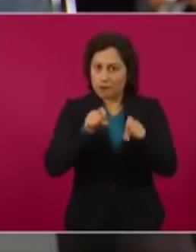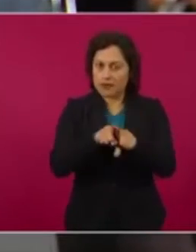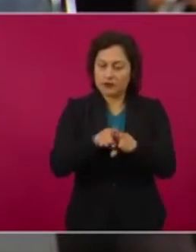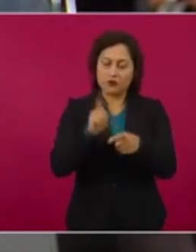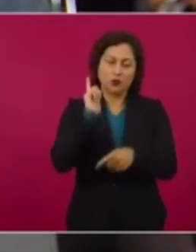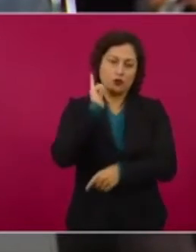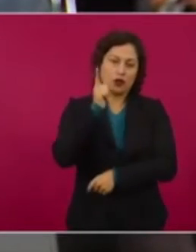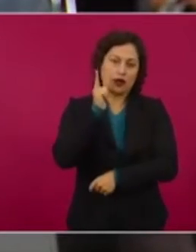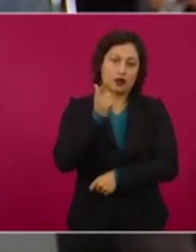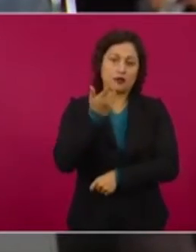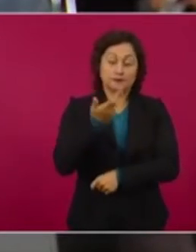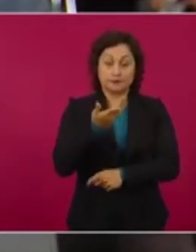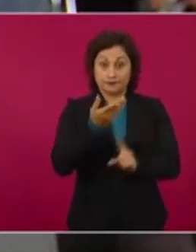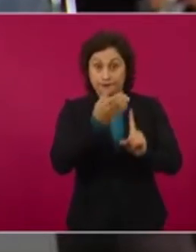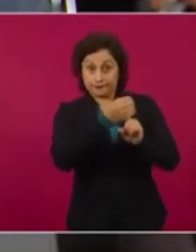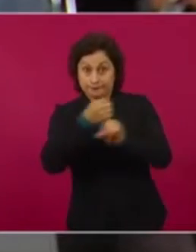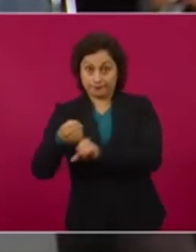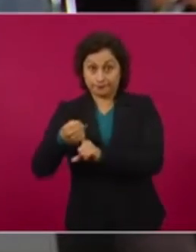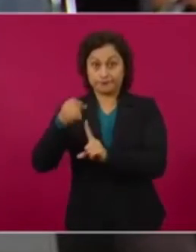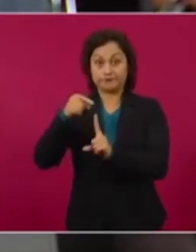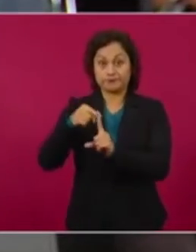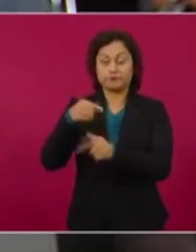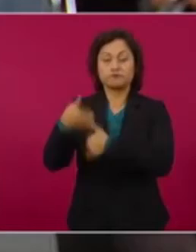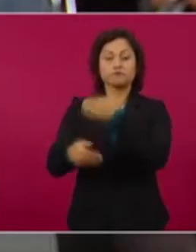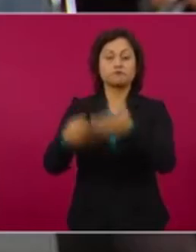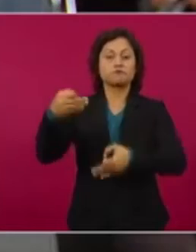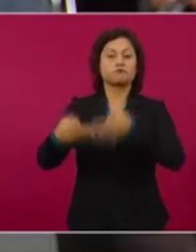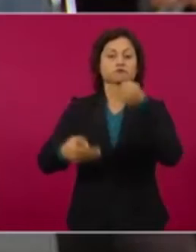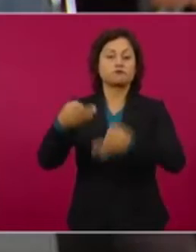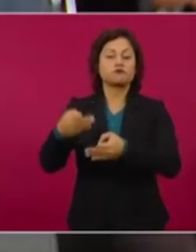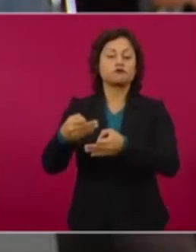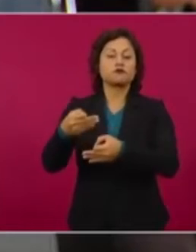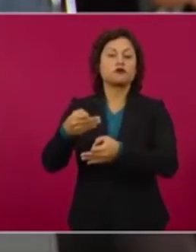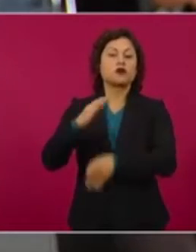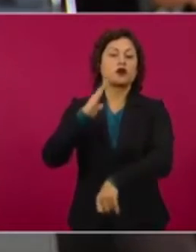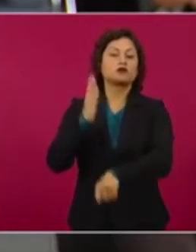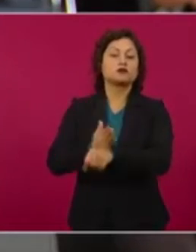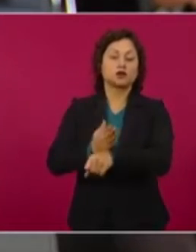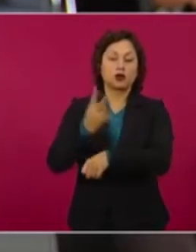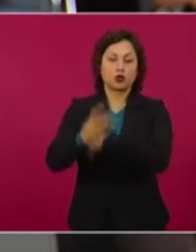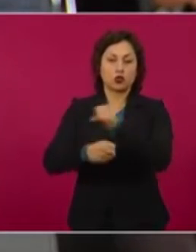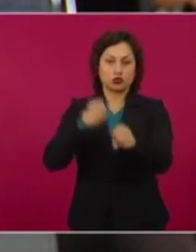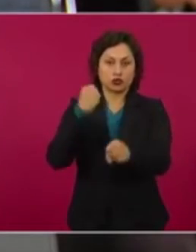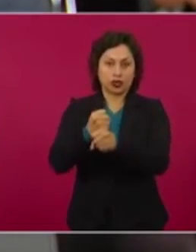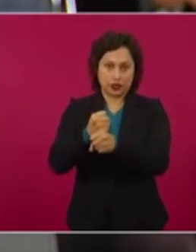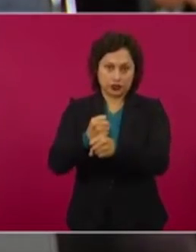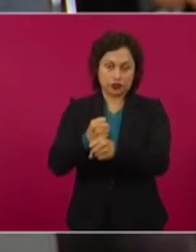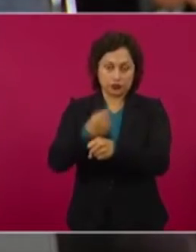proceso con 2 años de medida cautelar preventiva en la cárcel.